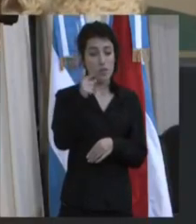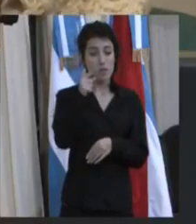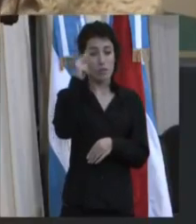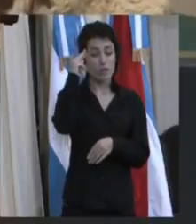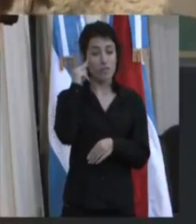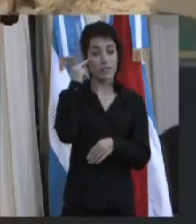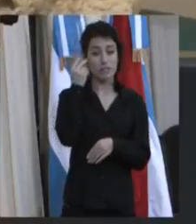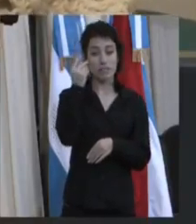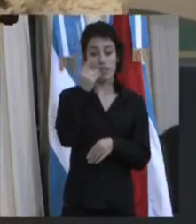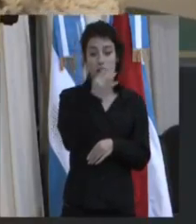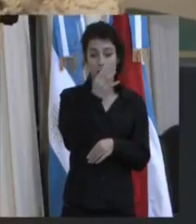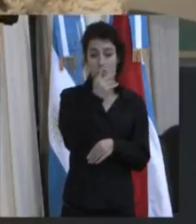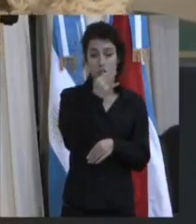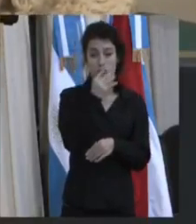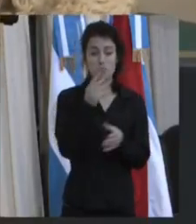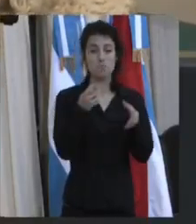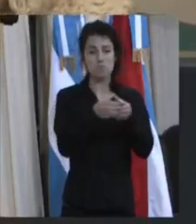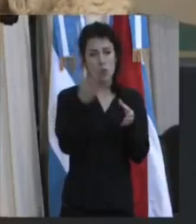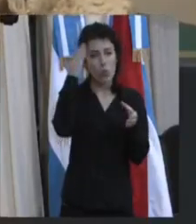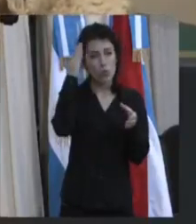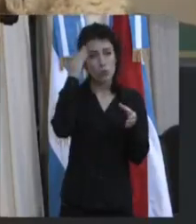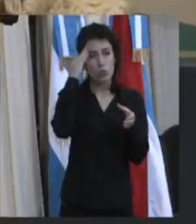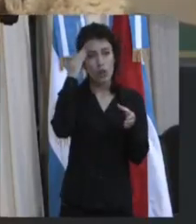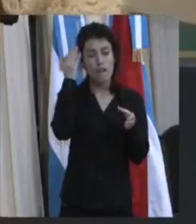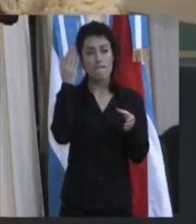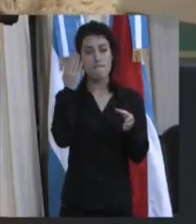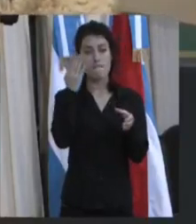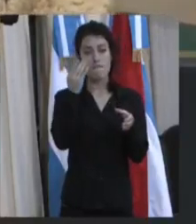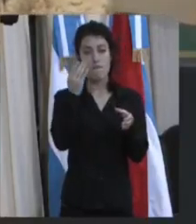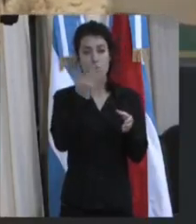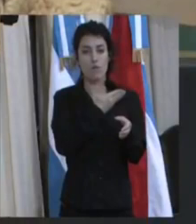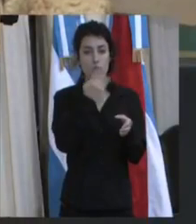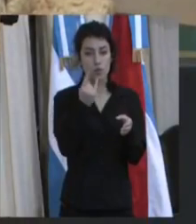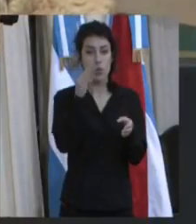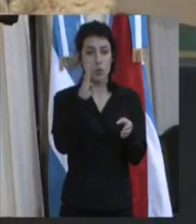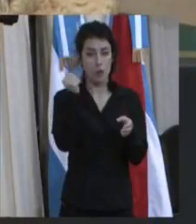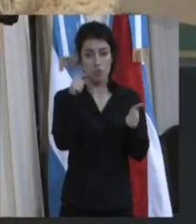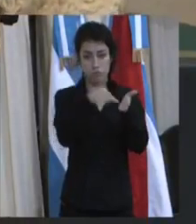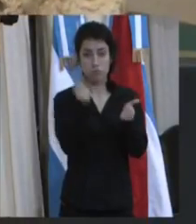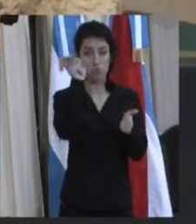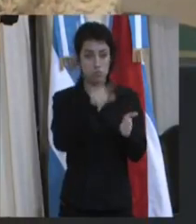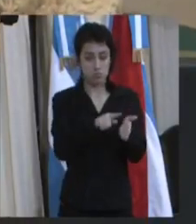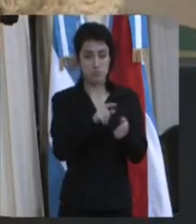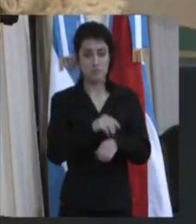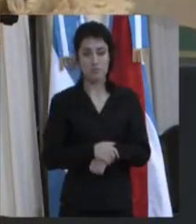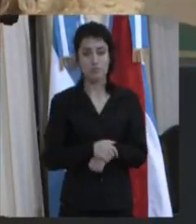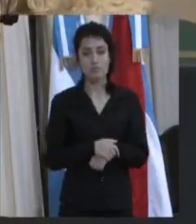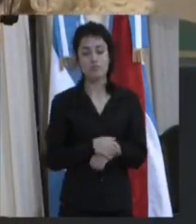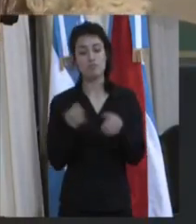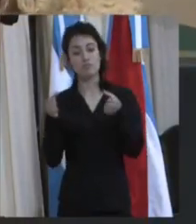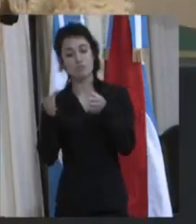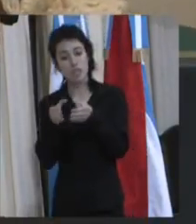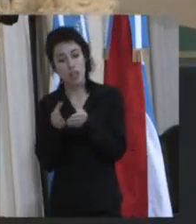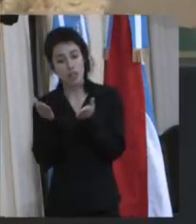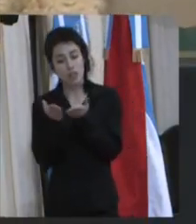de sección cultural de la FUBA, de la Federación Universitaria de Buenos Aires. Otro grupo de